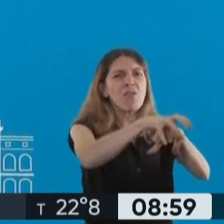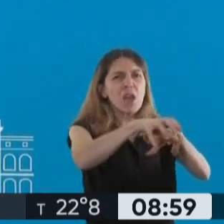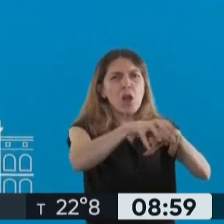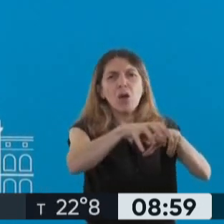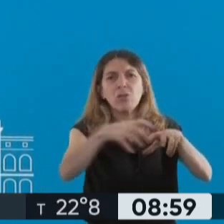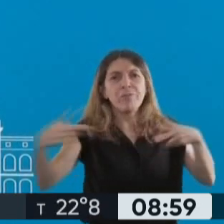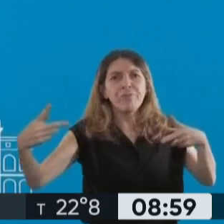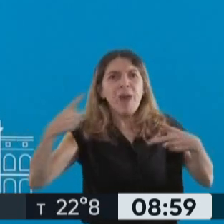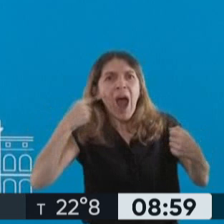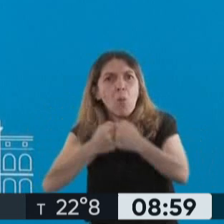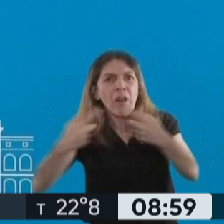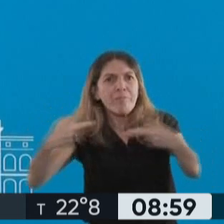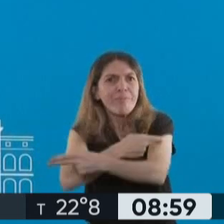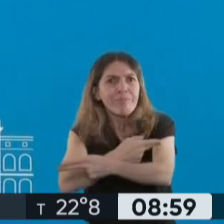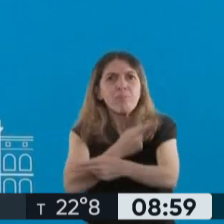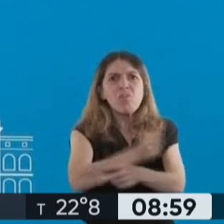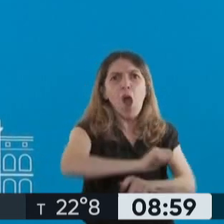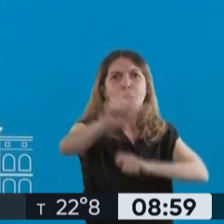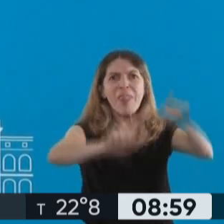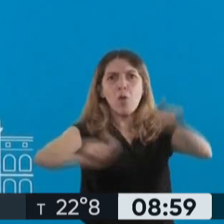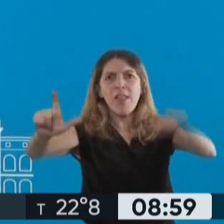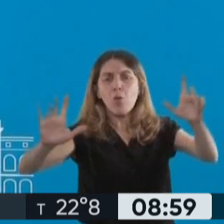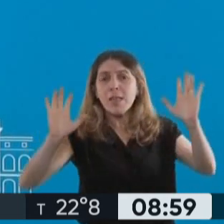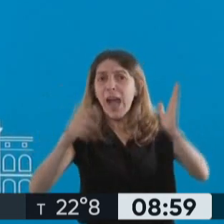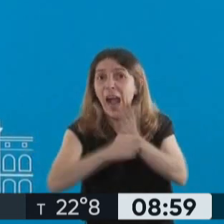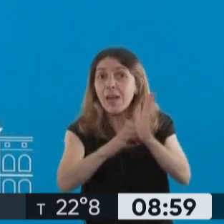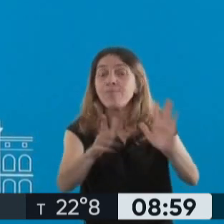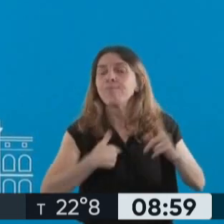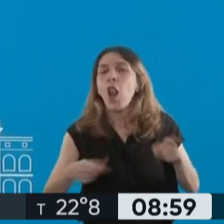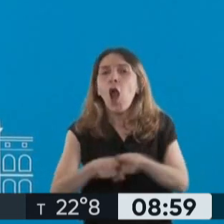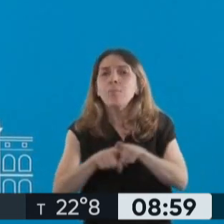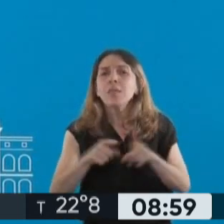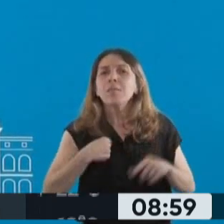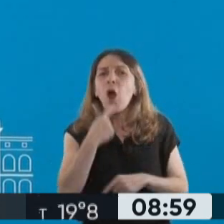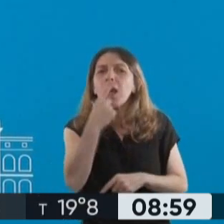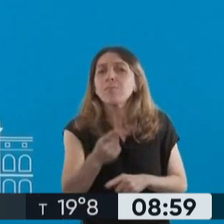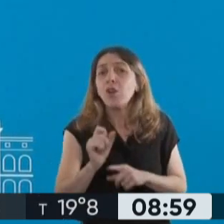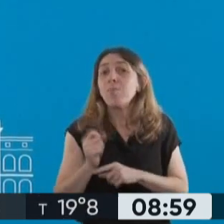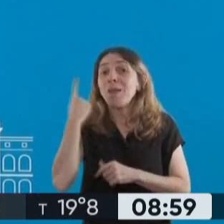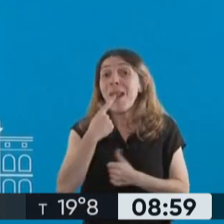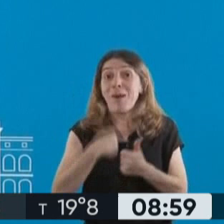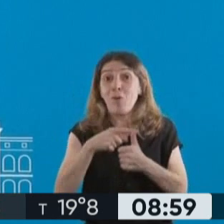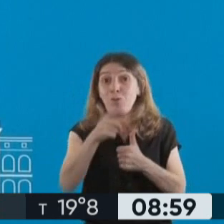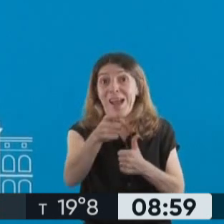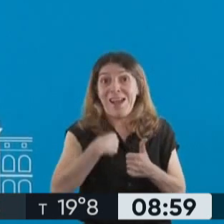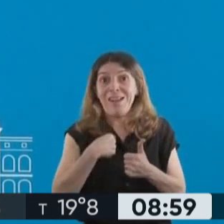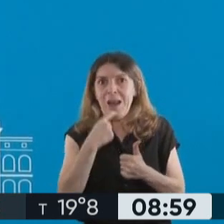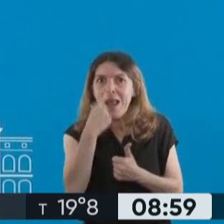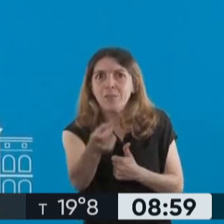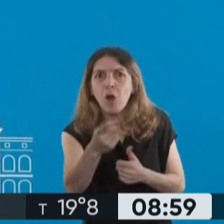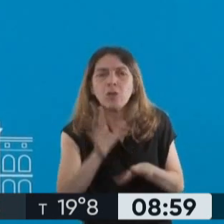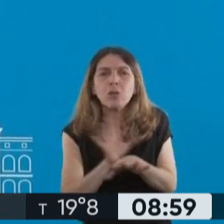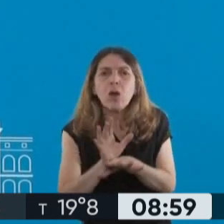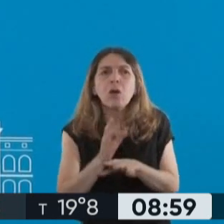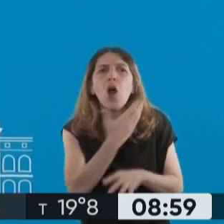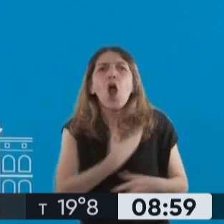teníamos adelante y que esperemos que todo eso se encamine. Y en el mismo sentido le respondo a la primera parte de su pregunta, digamos. Empezar preguntando qué es lo